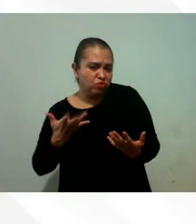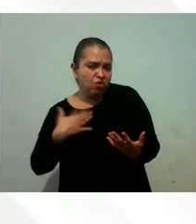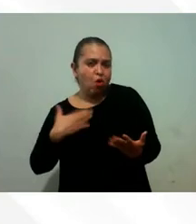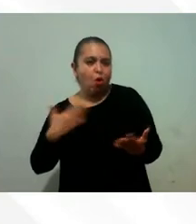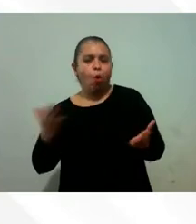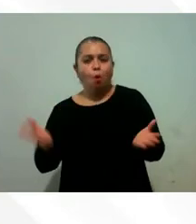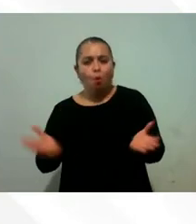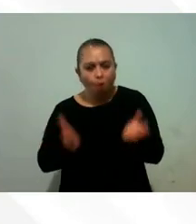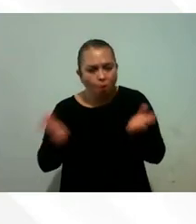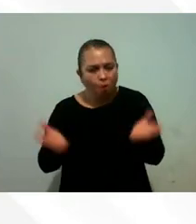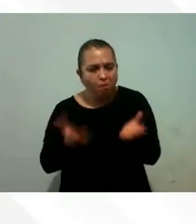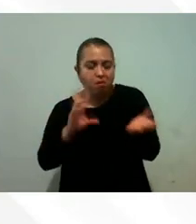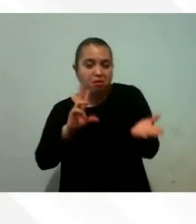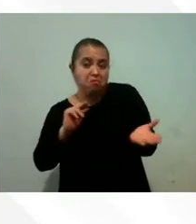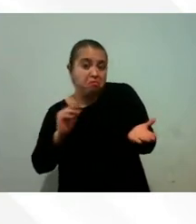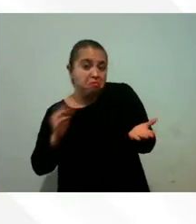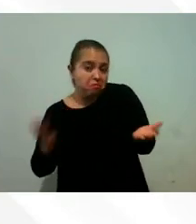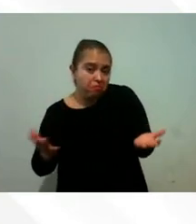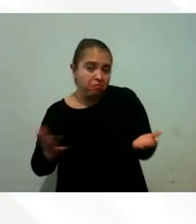Ok.